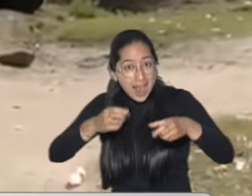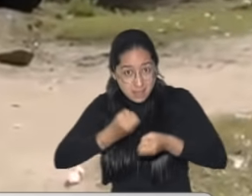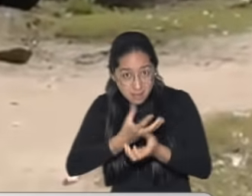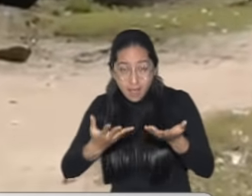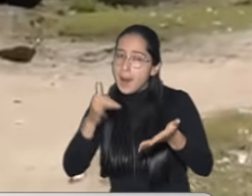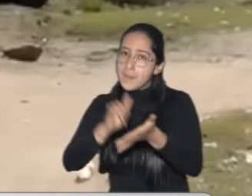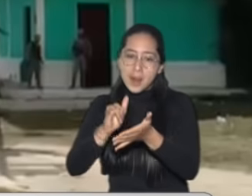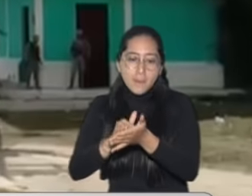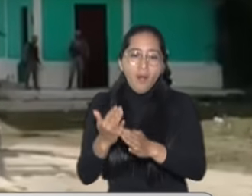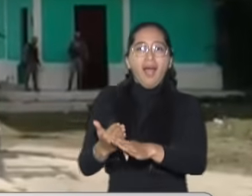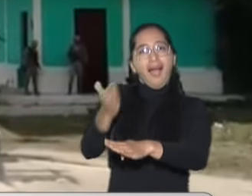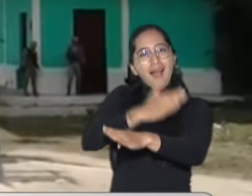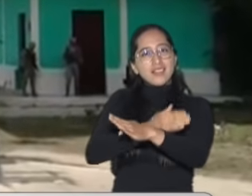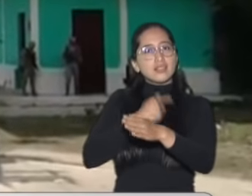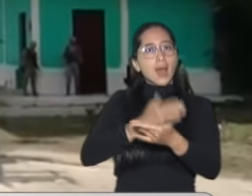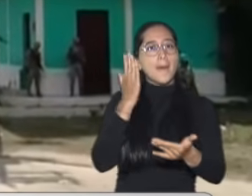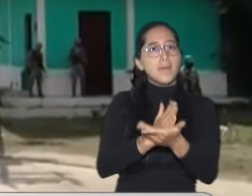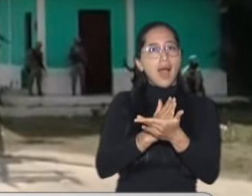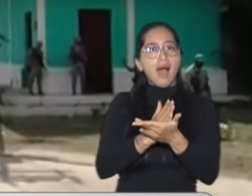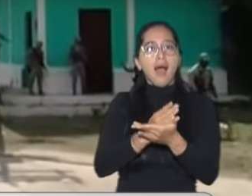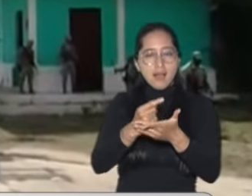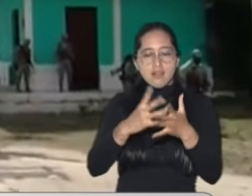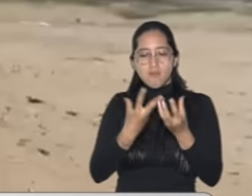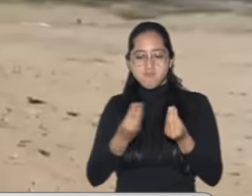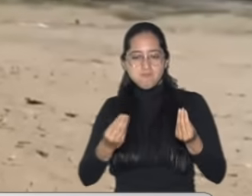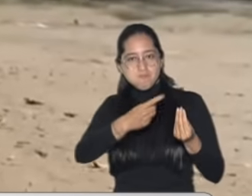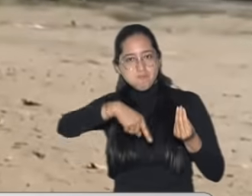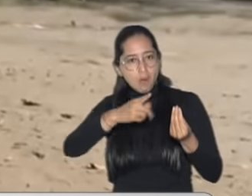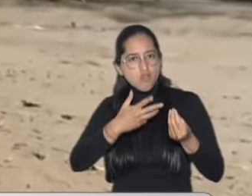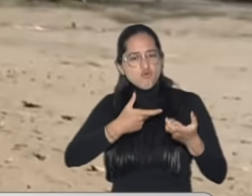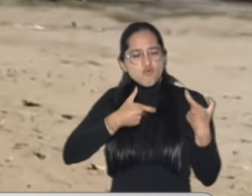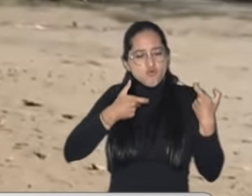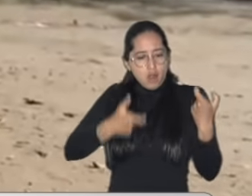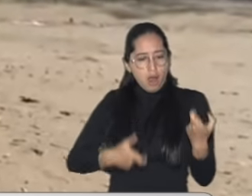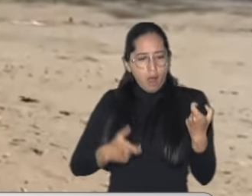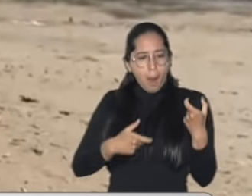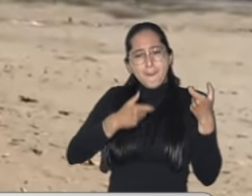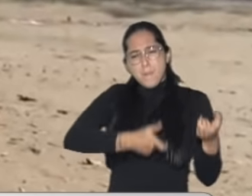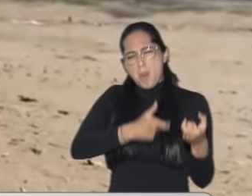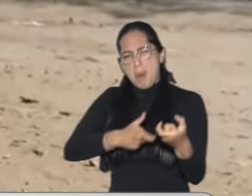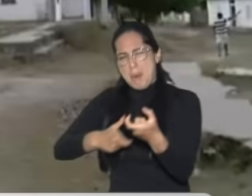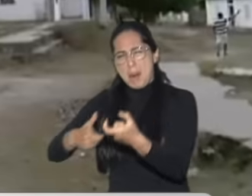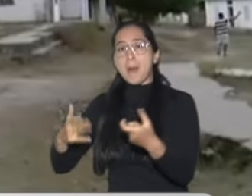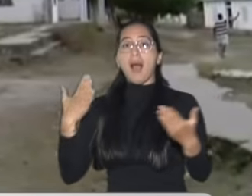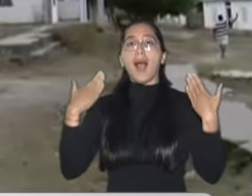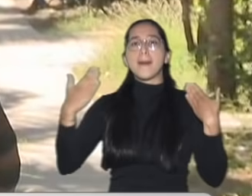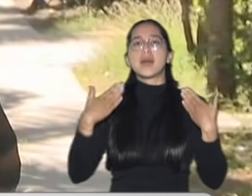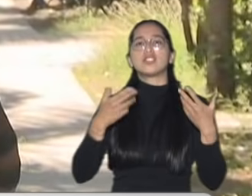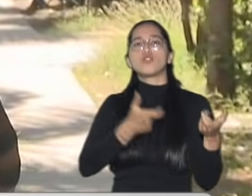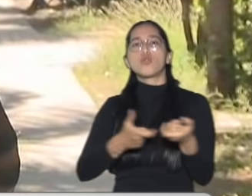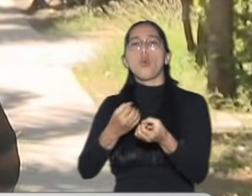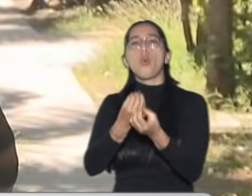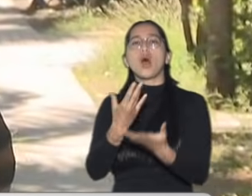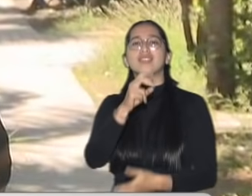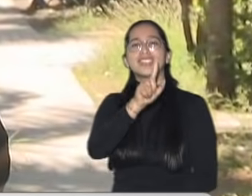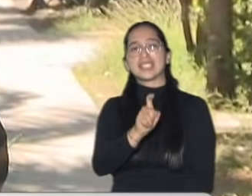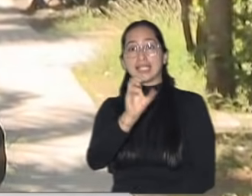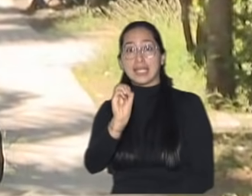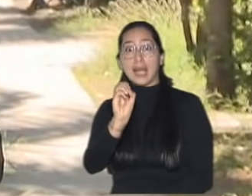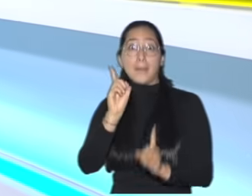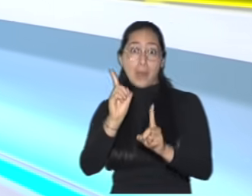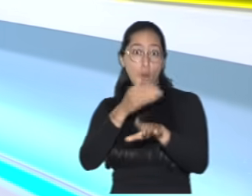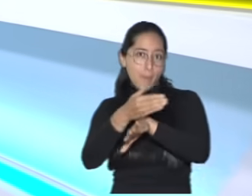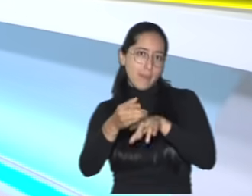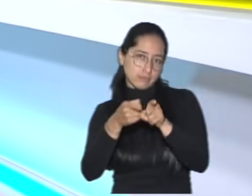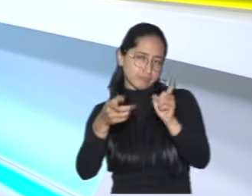grupo armado que dejó como resultado 60 campesinos asesinados. Por ahora es toda la información. Más adelante tendremos ampliación de